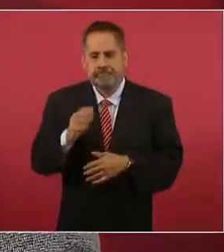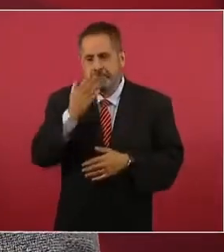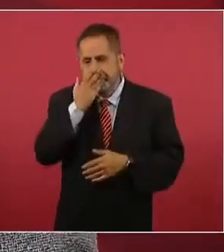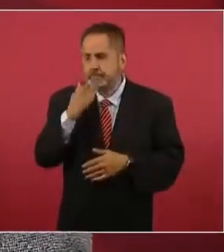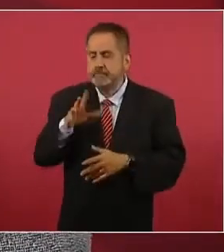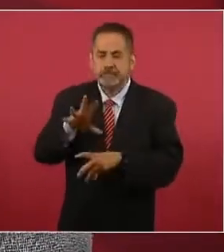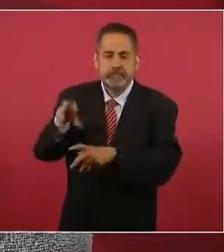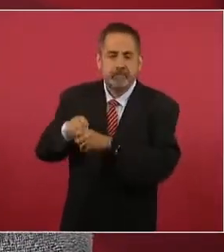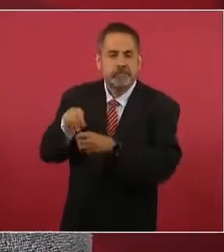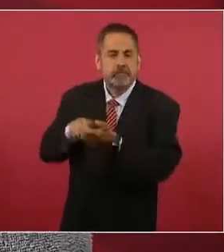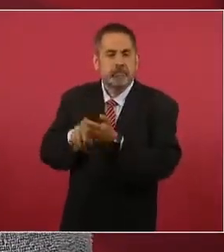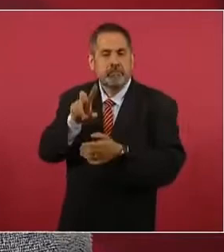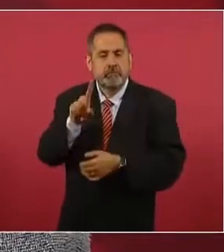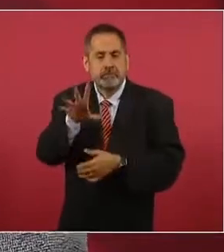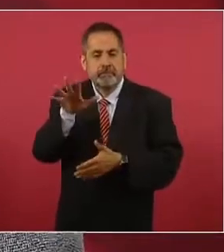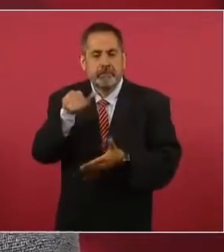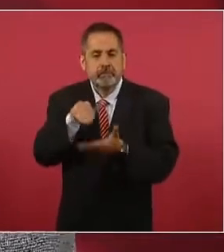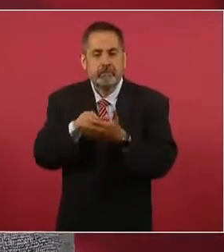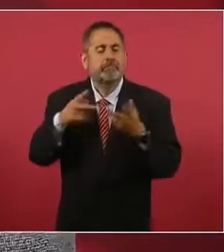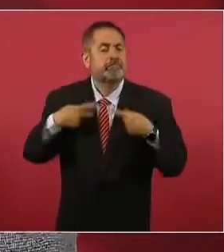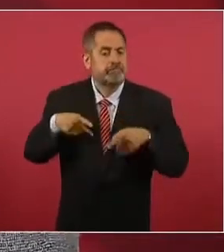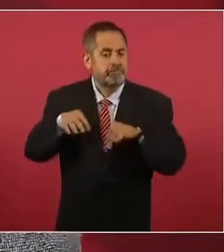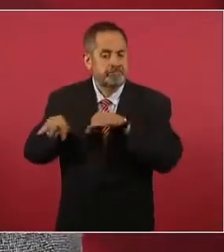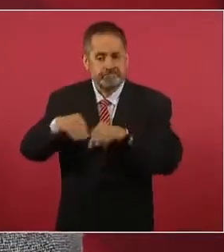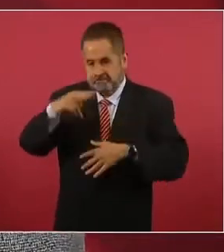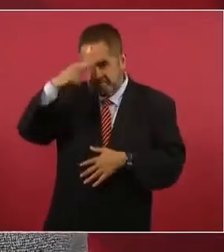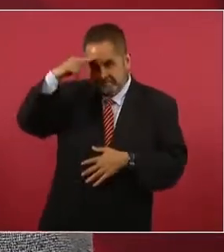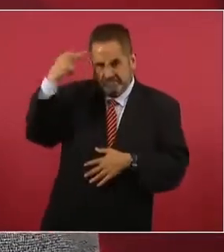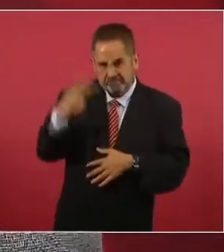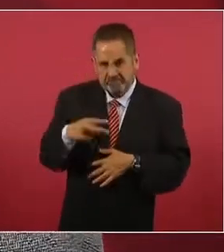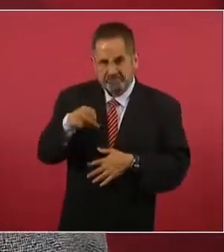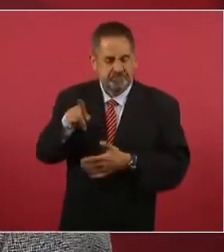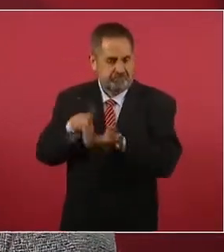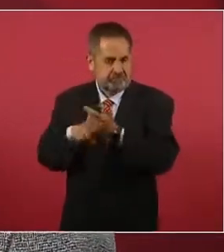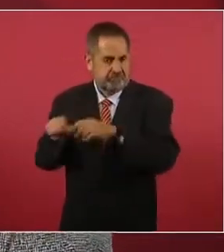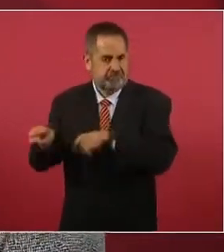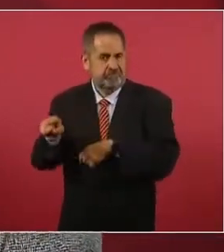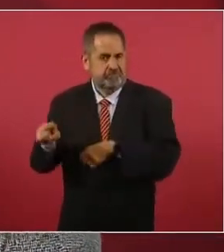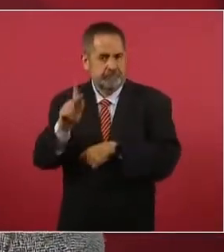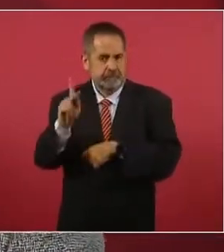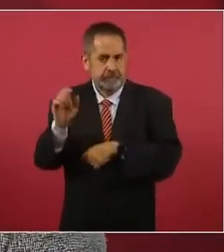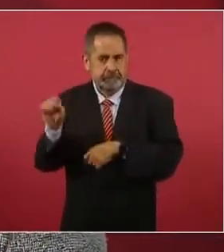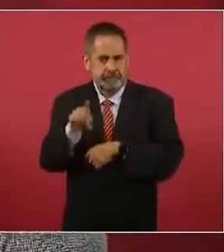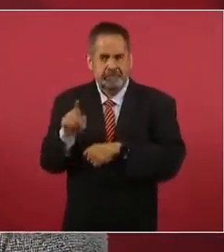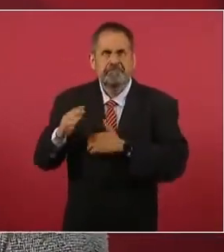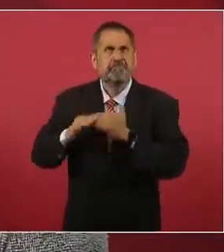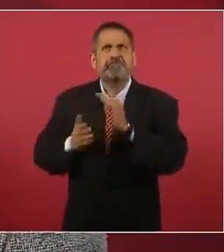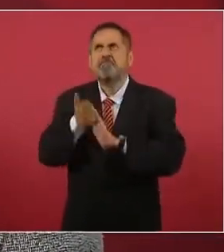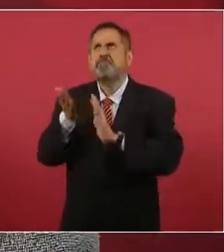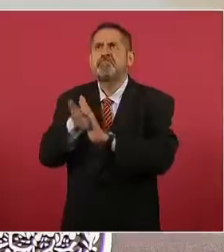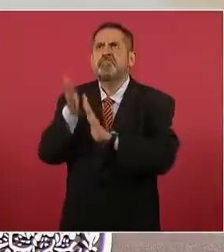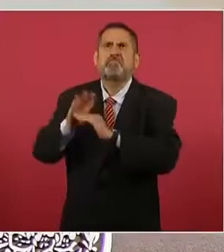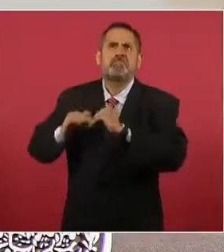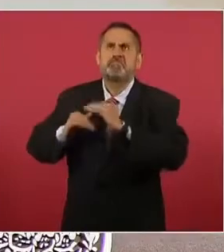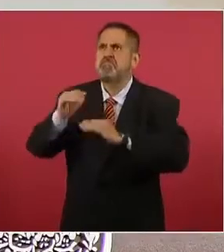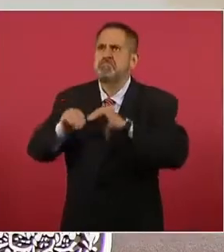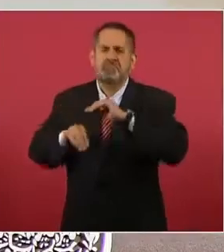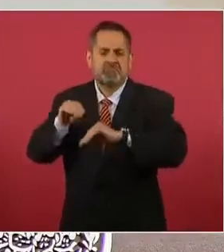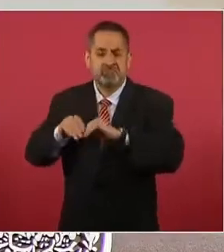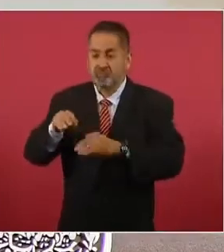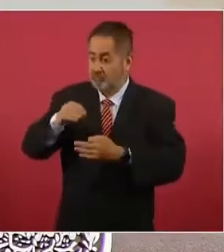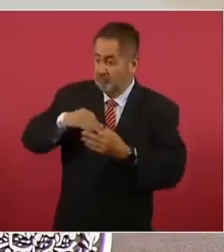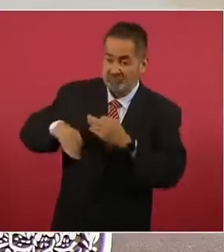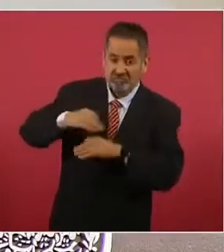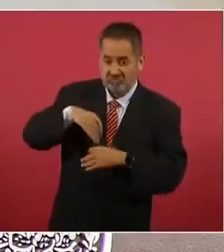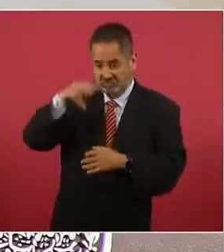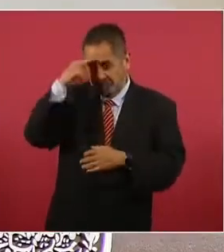de 35,000 trabajadores mexicanos que levantaron esa obra, todos son